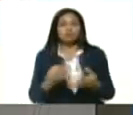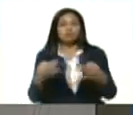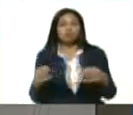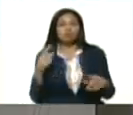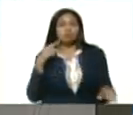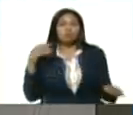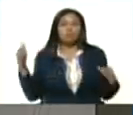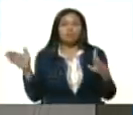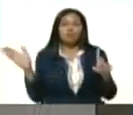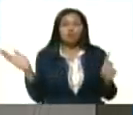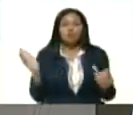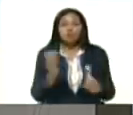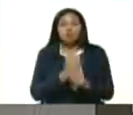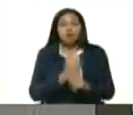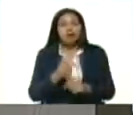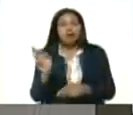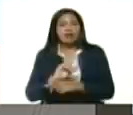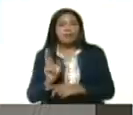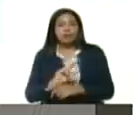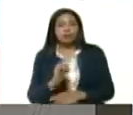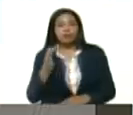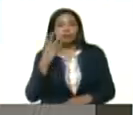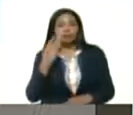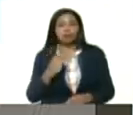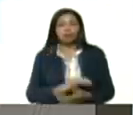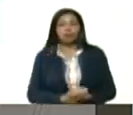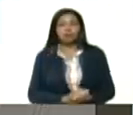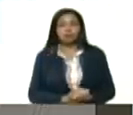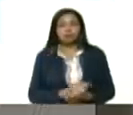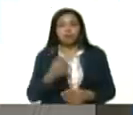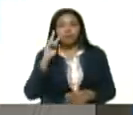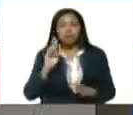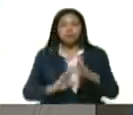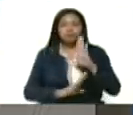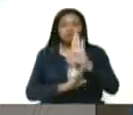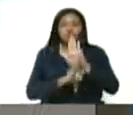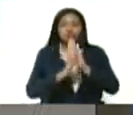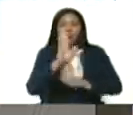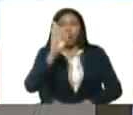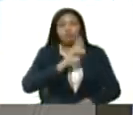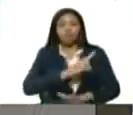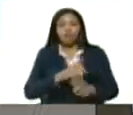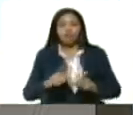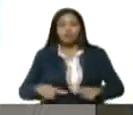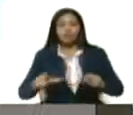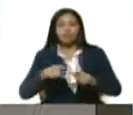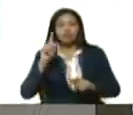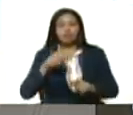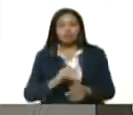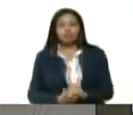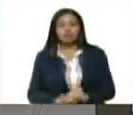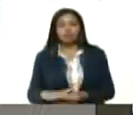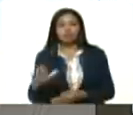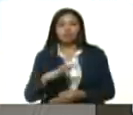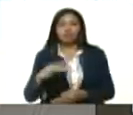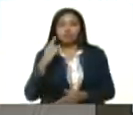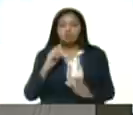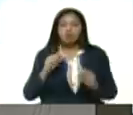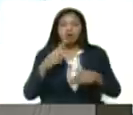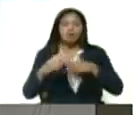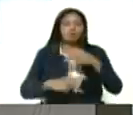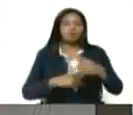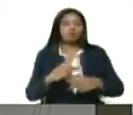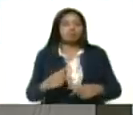ataca oportunamente, entonces ocurre el crecimiento exponencial en esa zona donde se dio el proceso